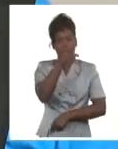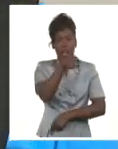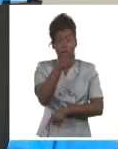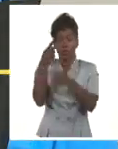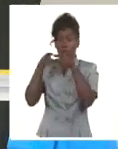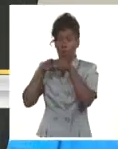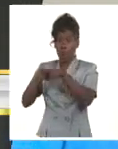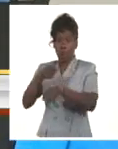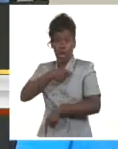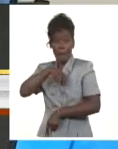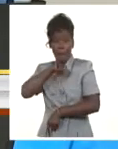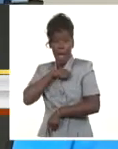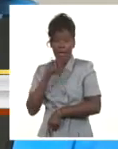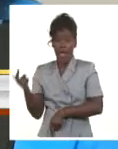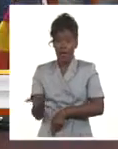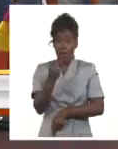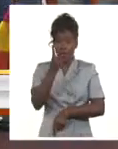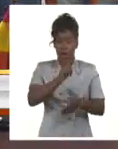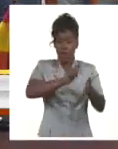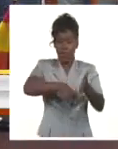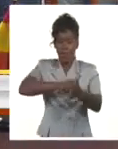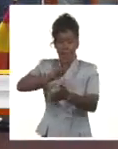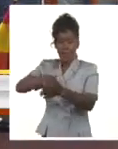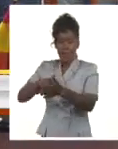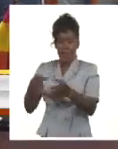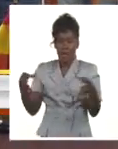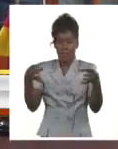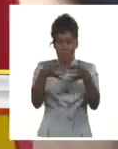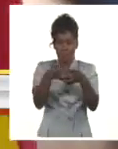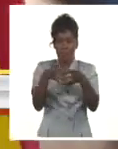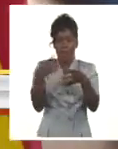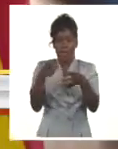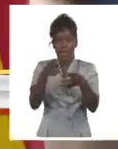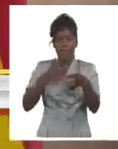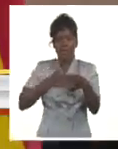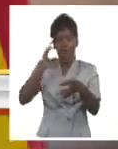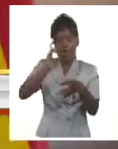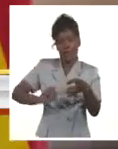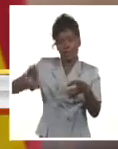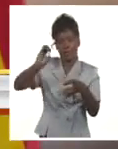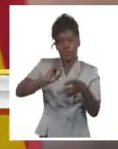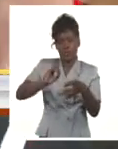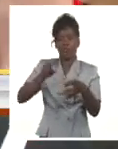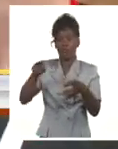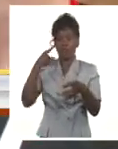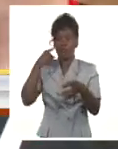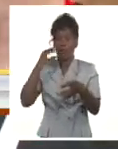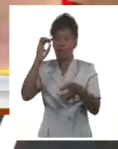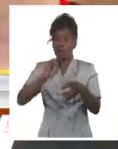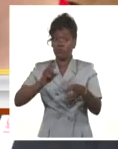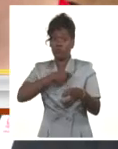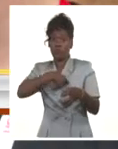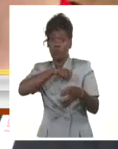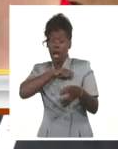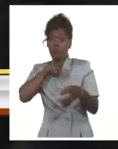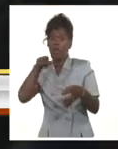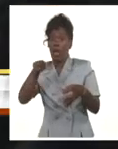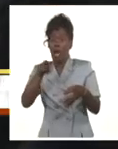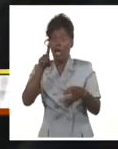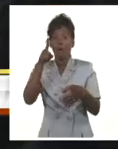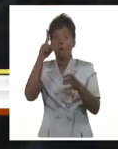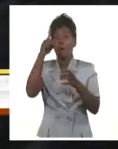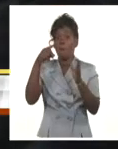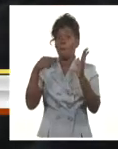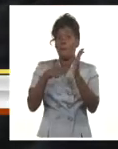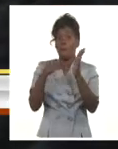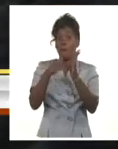de Trabajadores es una de las dos mayores organizaciones obreras de España. Tiene casi 1 millón de miembros y es interlocutor social